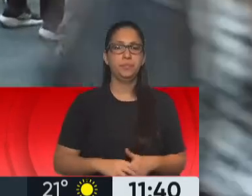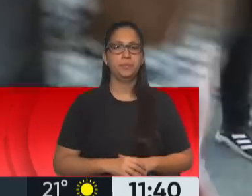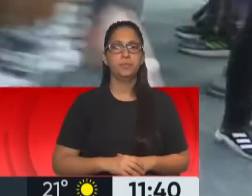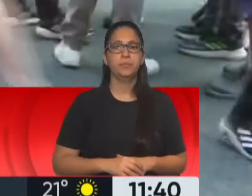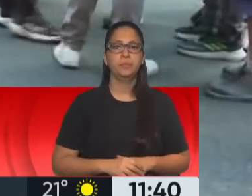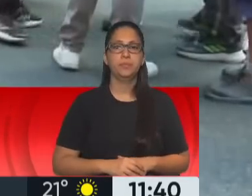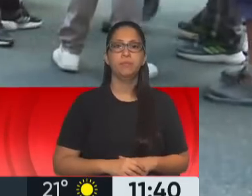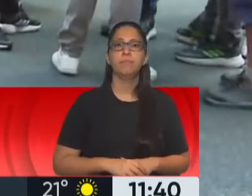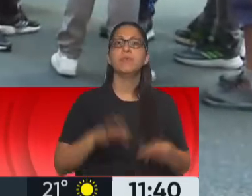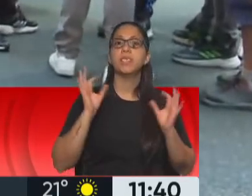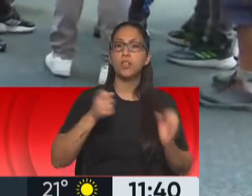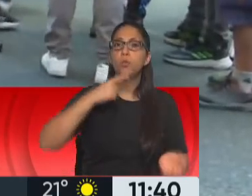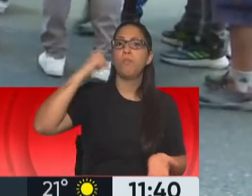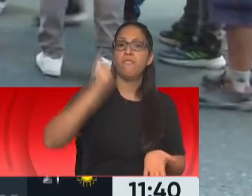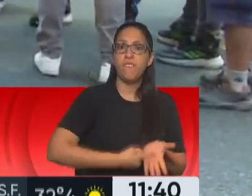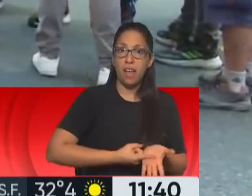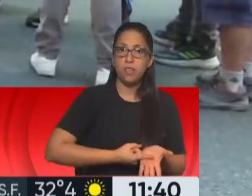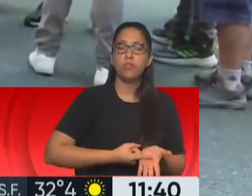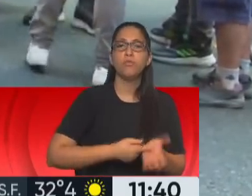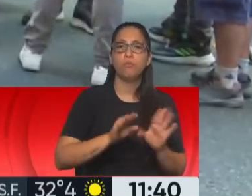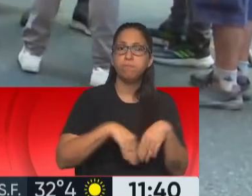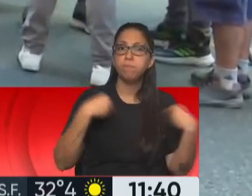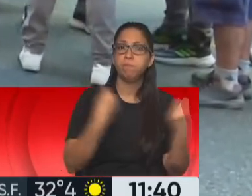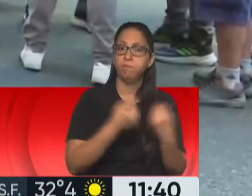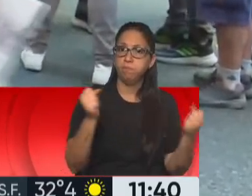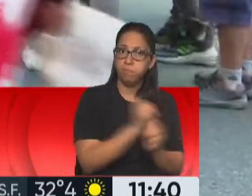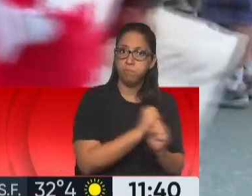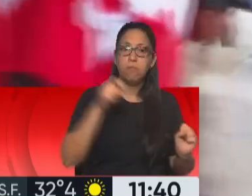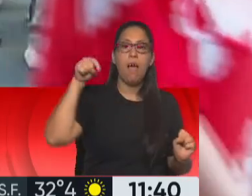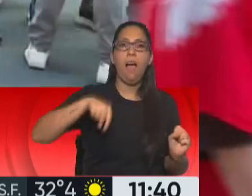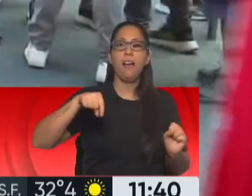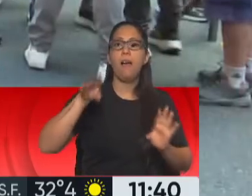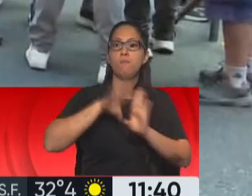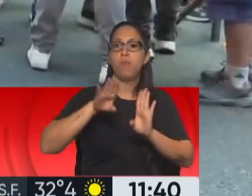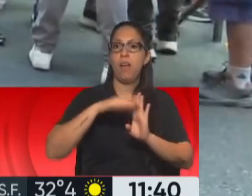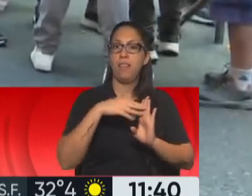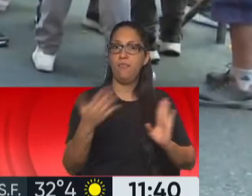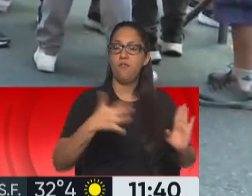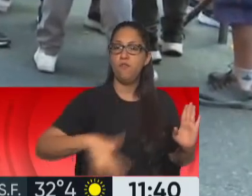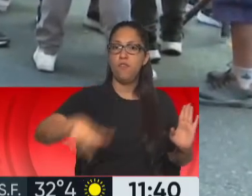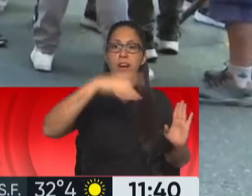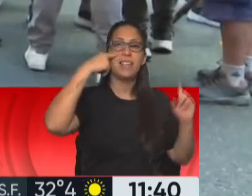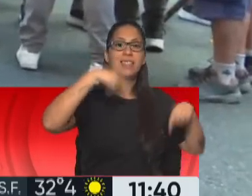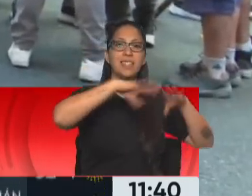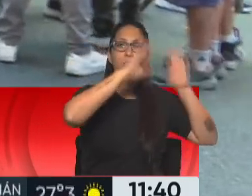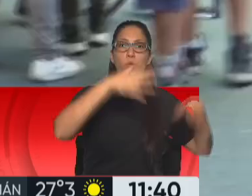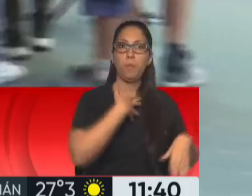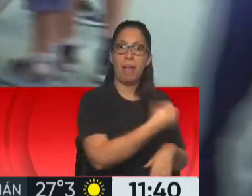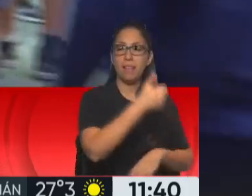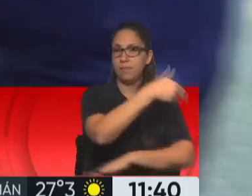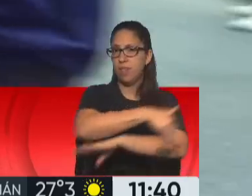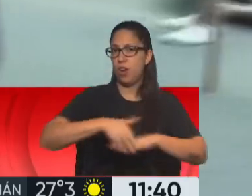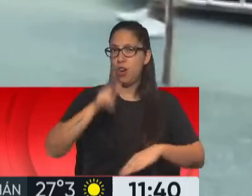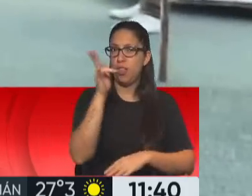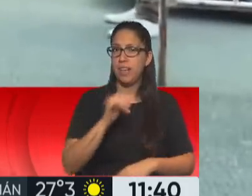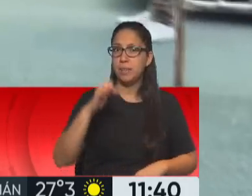Después de conocido del fallo en la causa de vialidad, esto es lo que se vive aquí en las puertas del Instituto Patria, ubicado en la calle Rodríguez